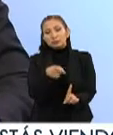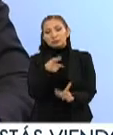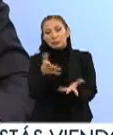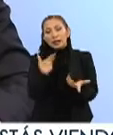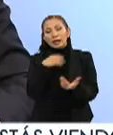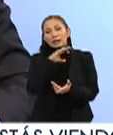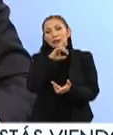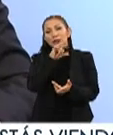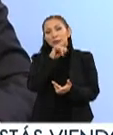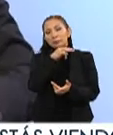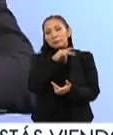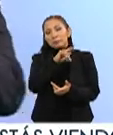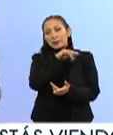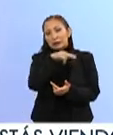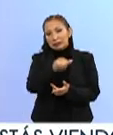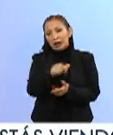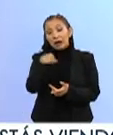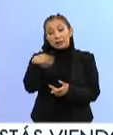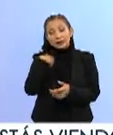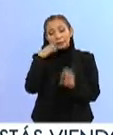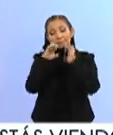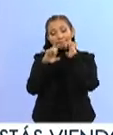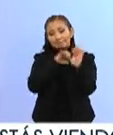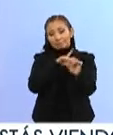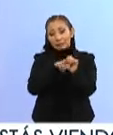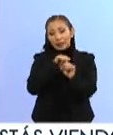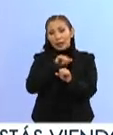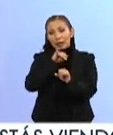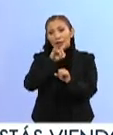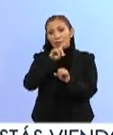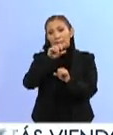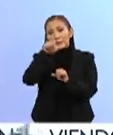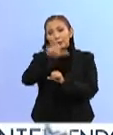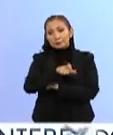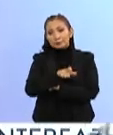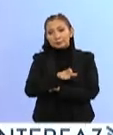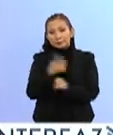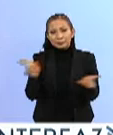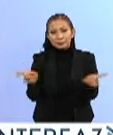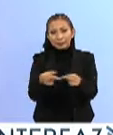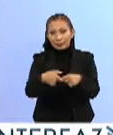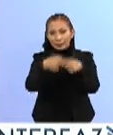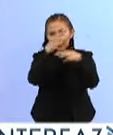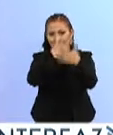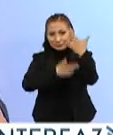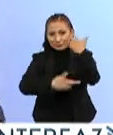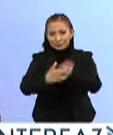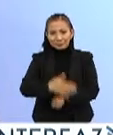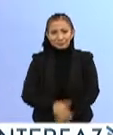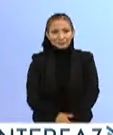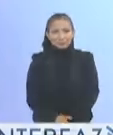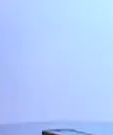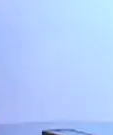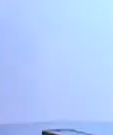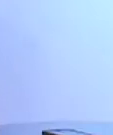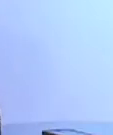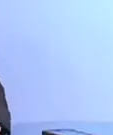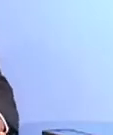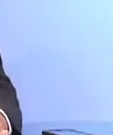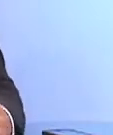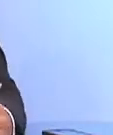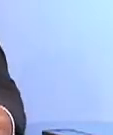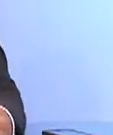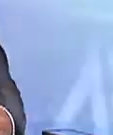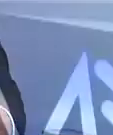así que Celso Piña, pues en esta entrevista especial para la Agencia Informativa de Educación de México. Vamos a hacer una pausa, regresamos.